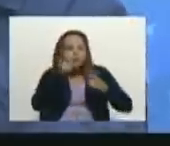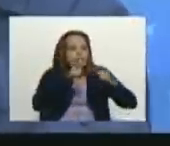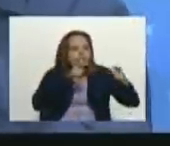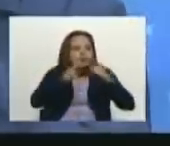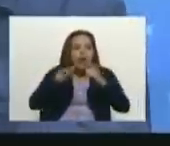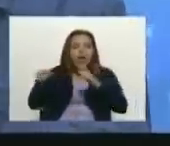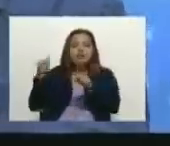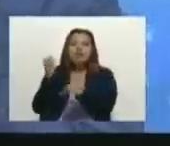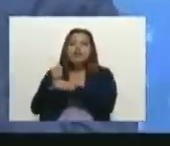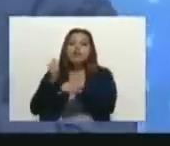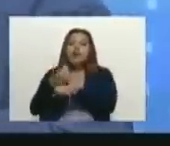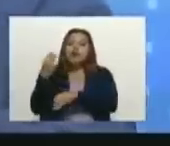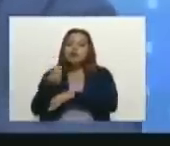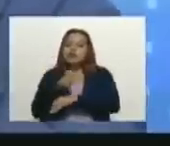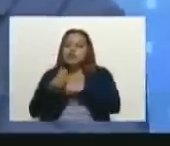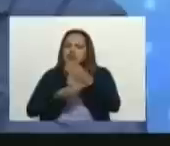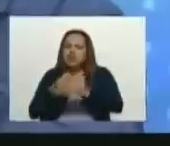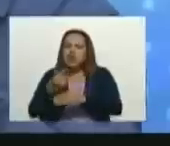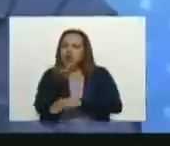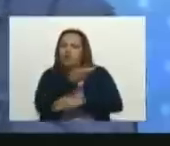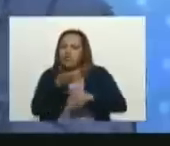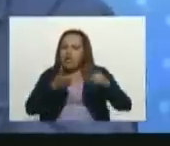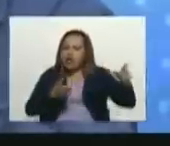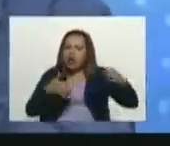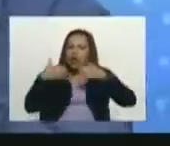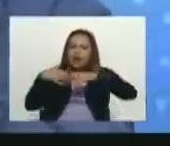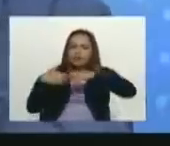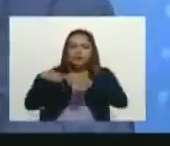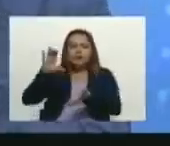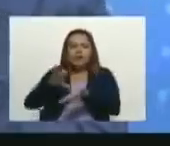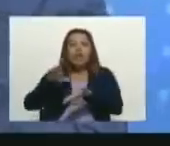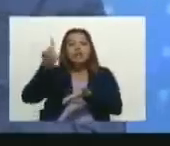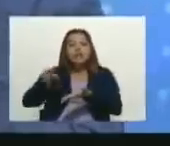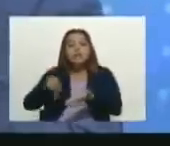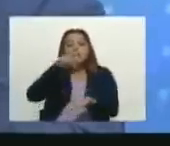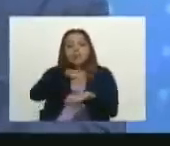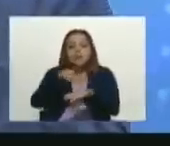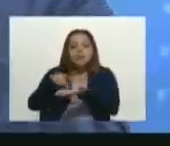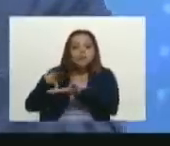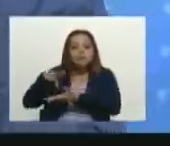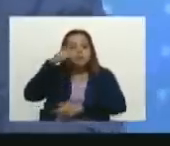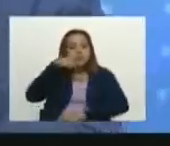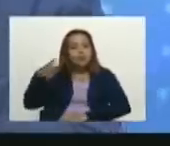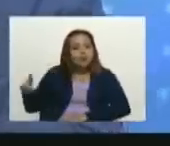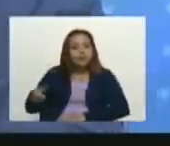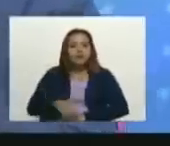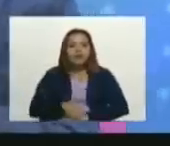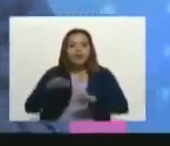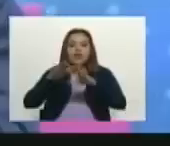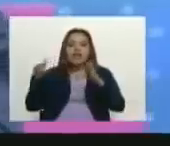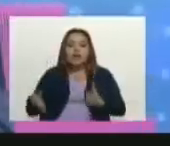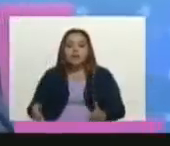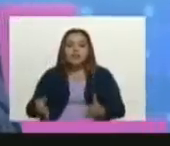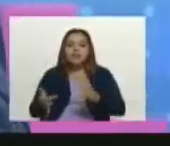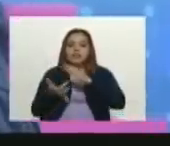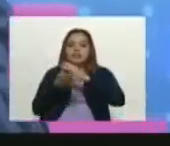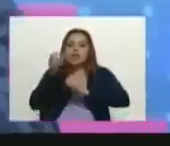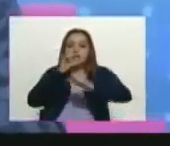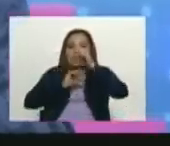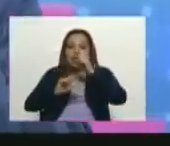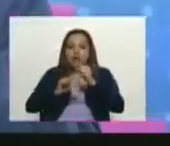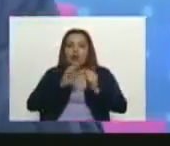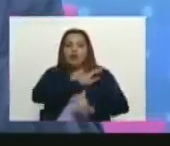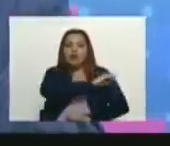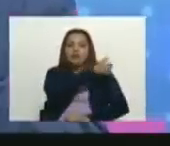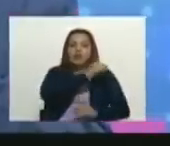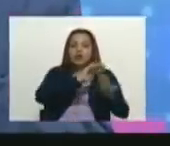lo hizo la gobernación, Hidrocentro, sino que también participó el pueblo, el poder popular, las mesas técnicas de agua, los jefes de calle, los jefes de